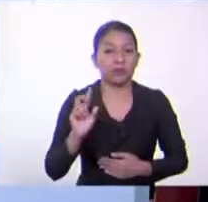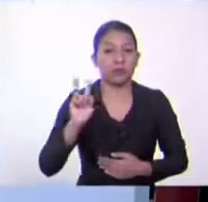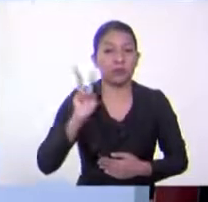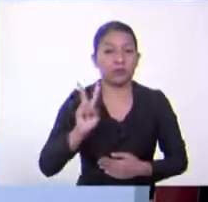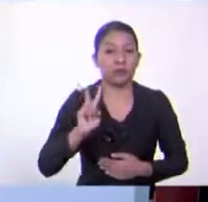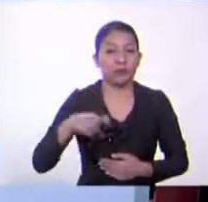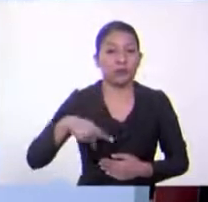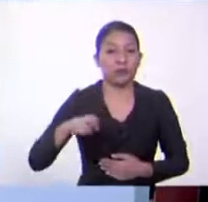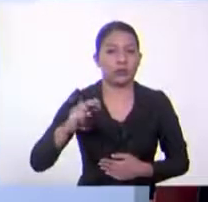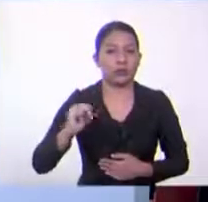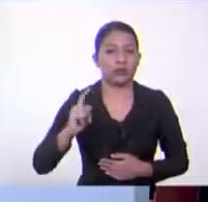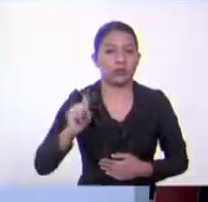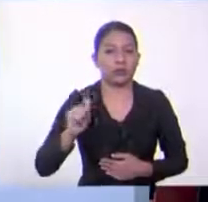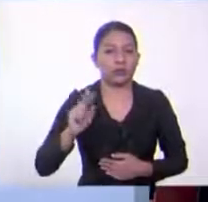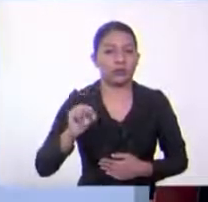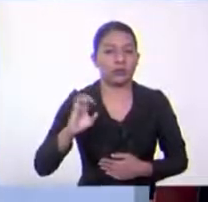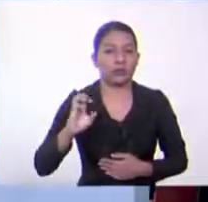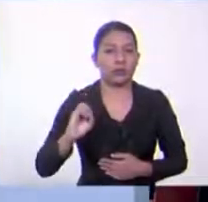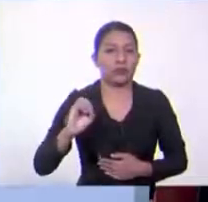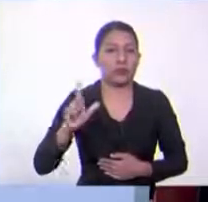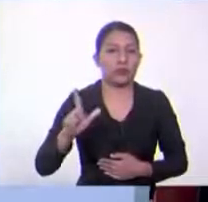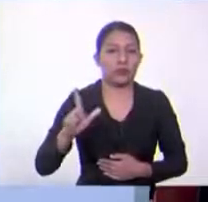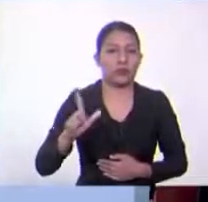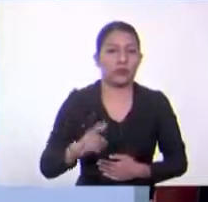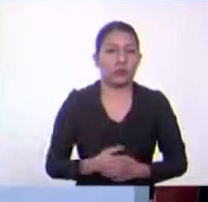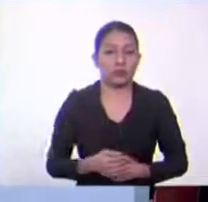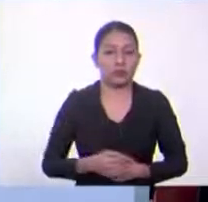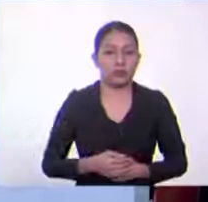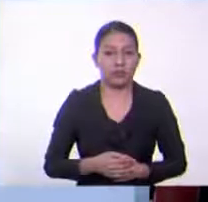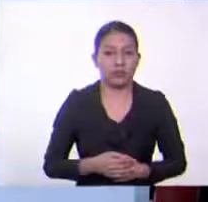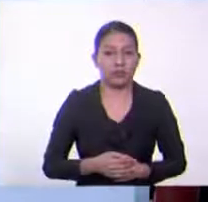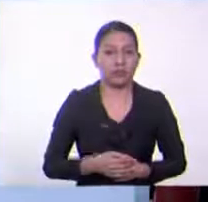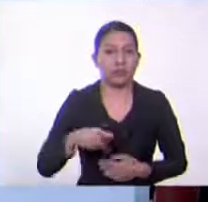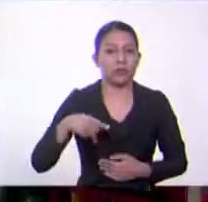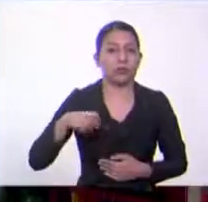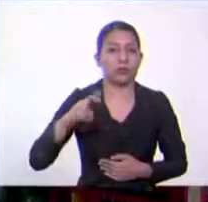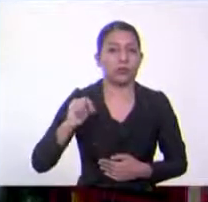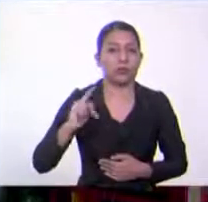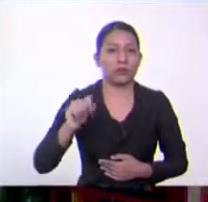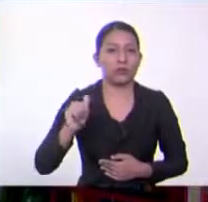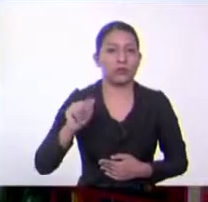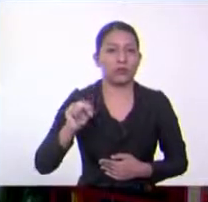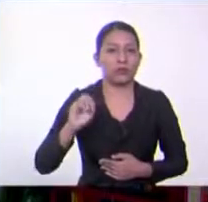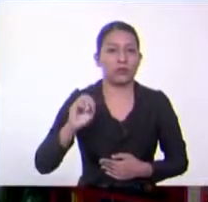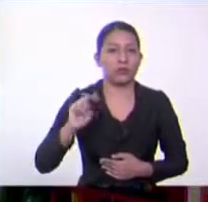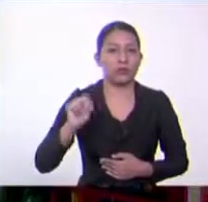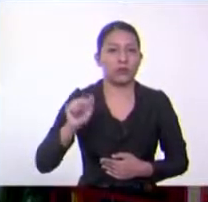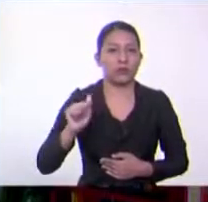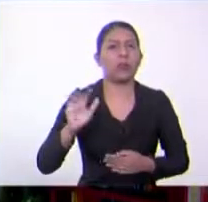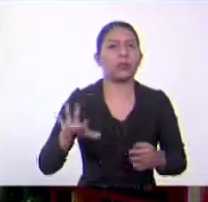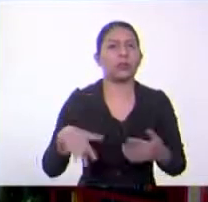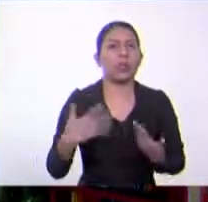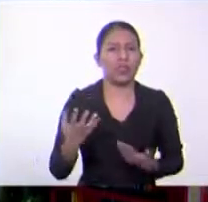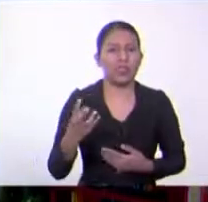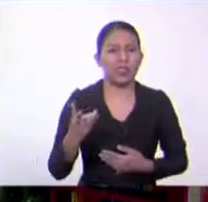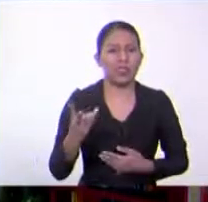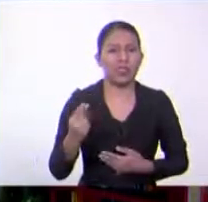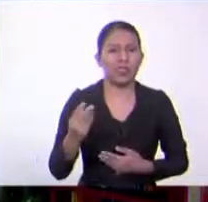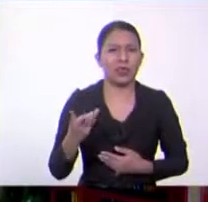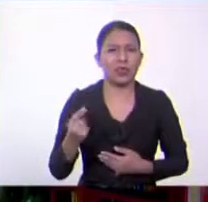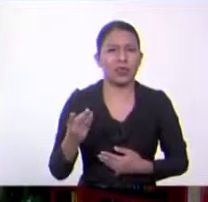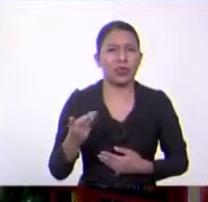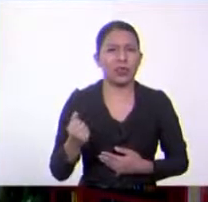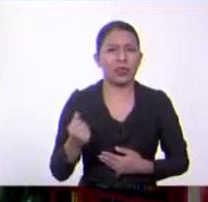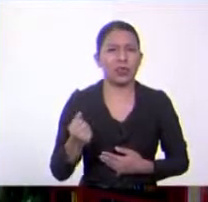2-penta y se le coloca la terminación ona, pentanona. ¿Por qué número? ¿Por